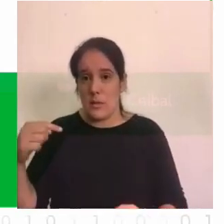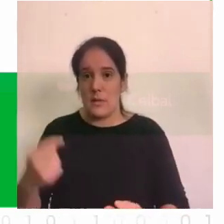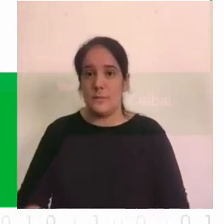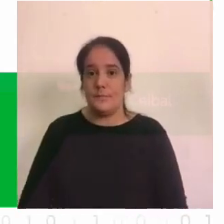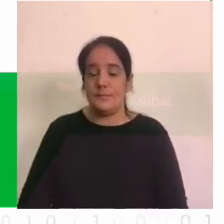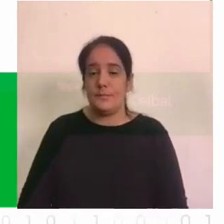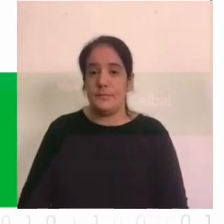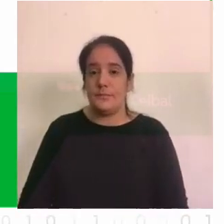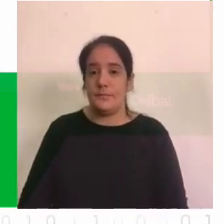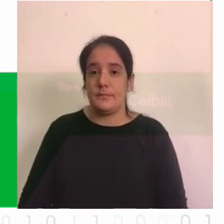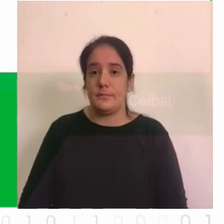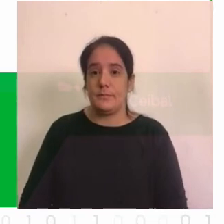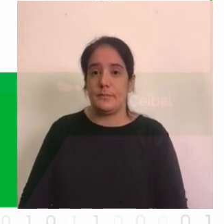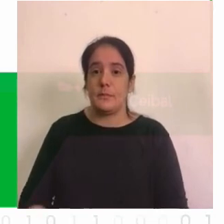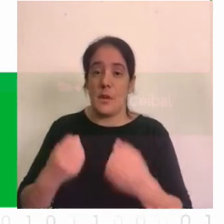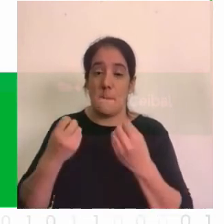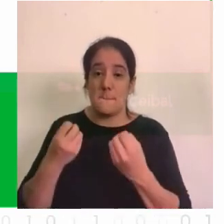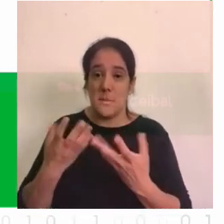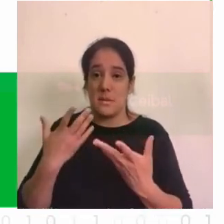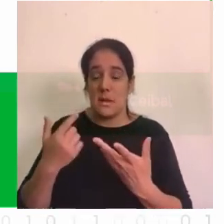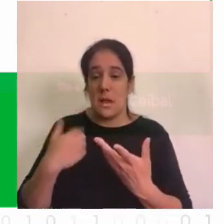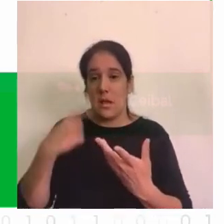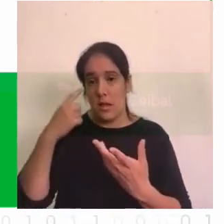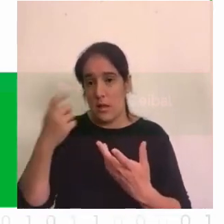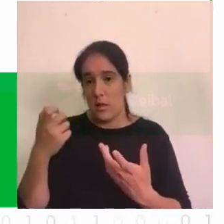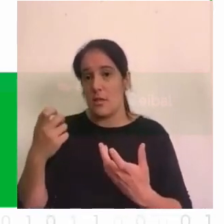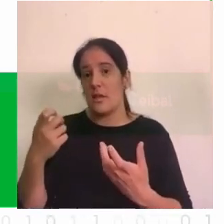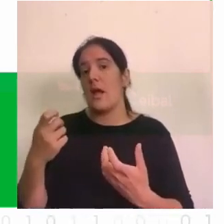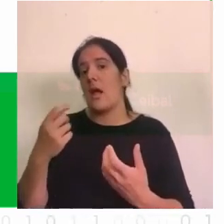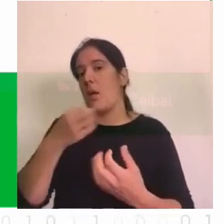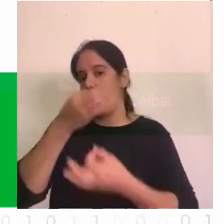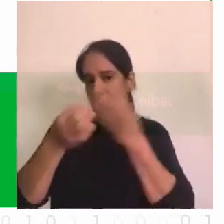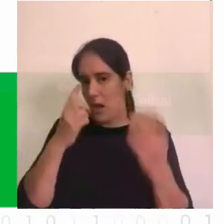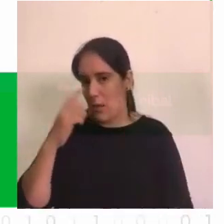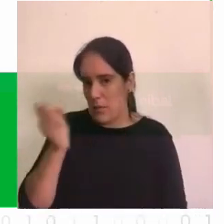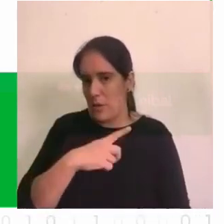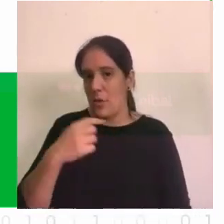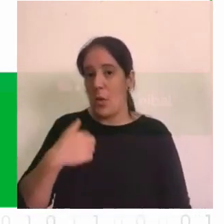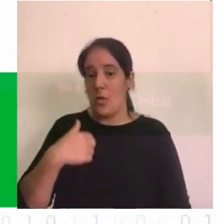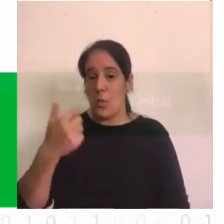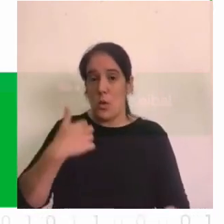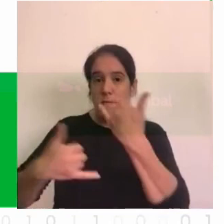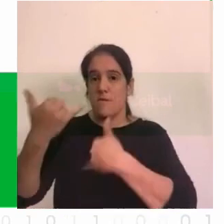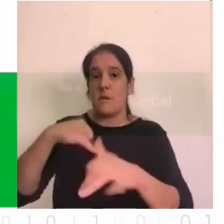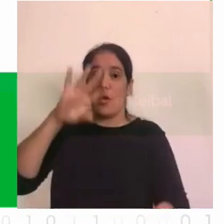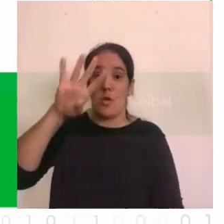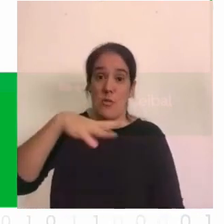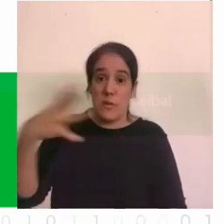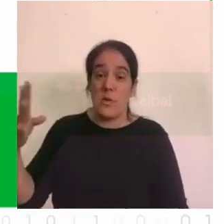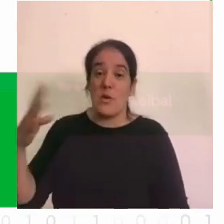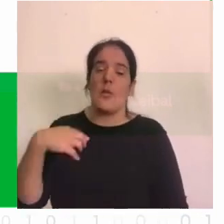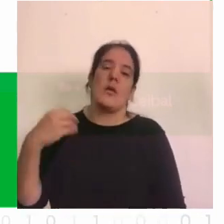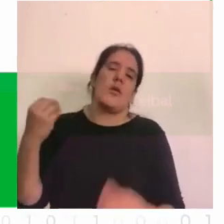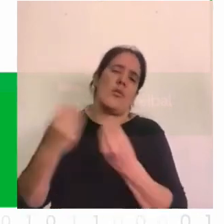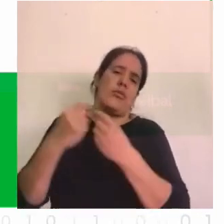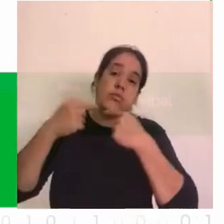Básicamente, la estrategia empírica muy rápidamente, cuando uno tiene datos de panel, puede hacer muchas cosas. Básicamente,